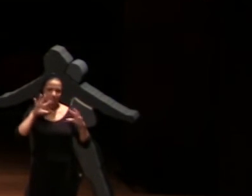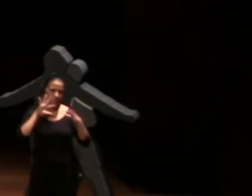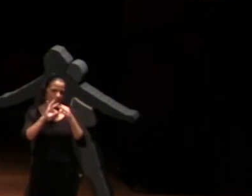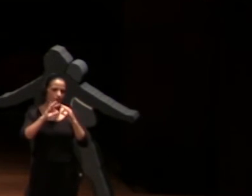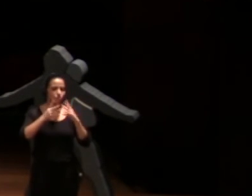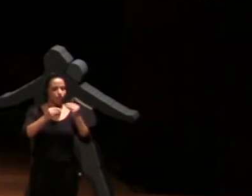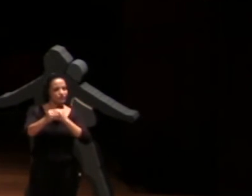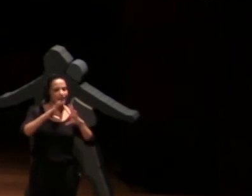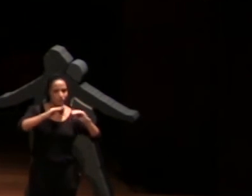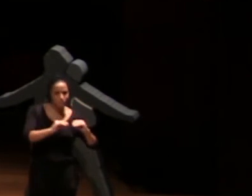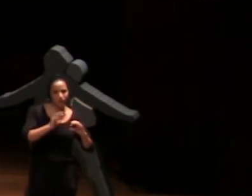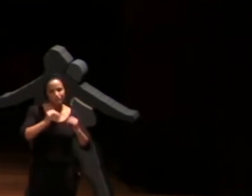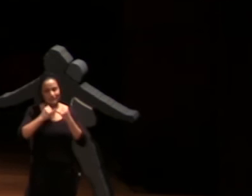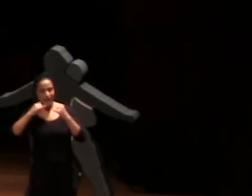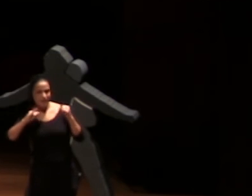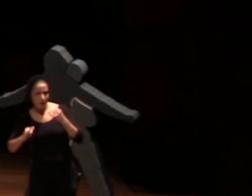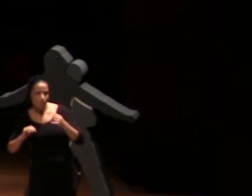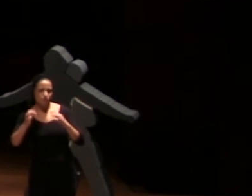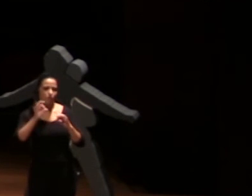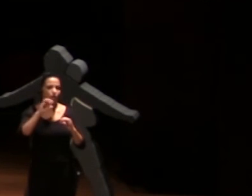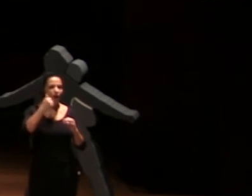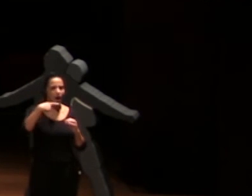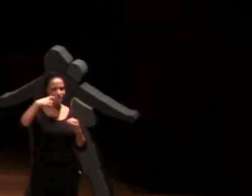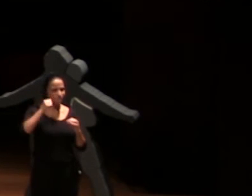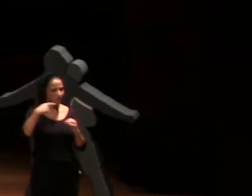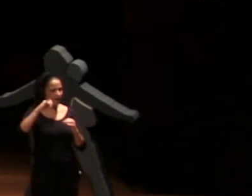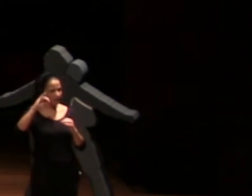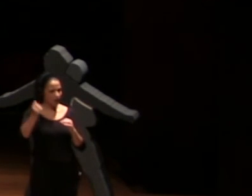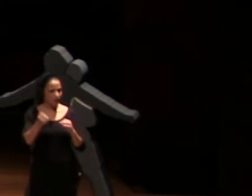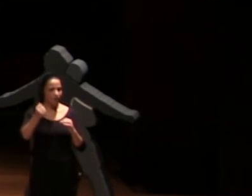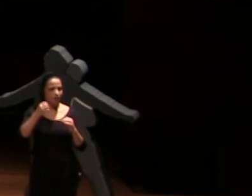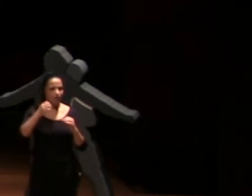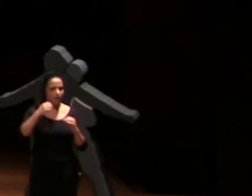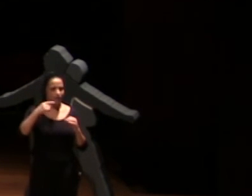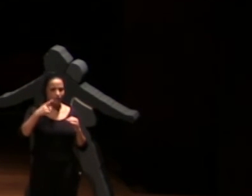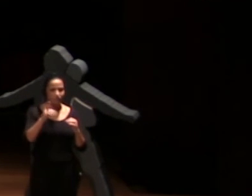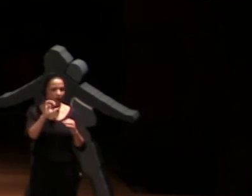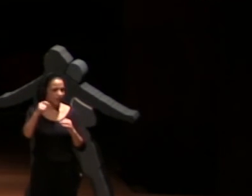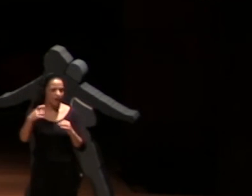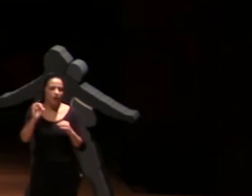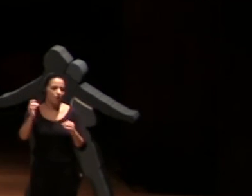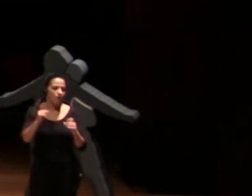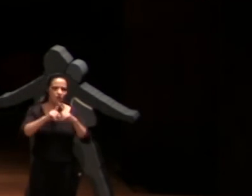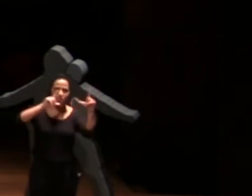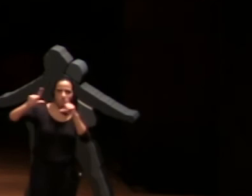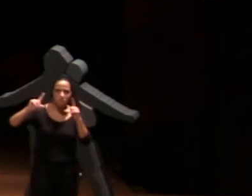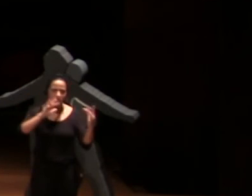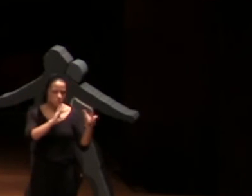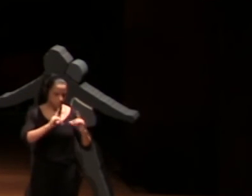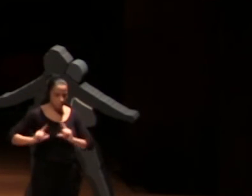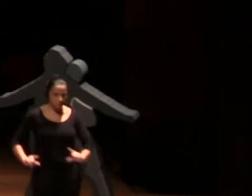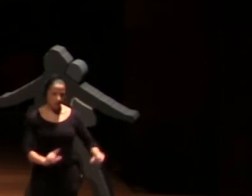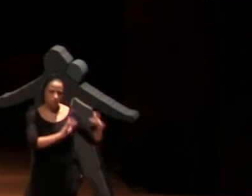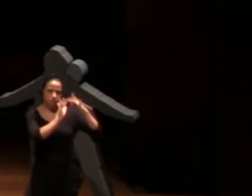tanto en nervios como en fascia, como en la conexión entre planos. En los multimodales